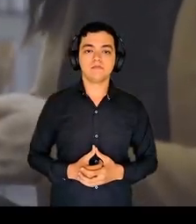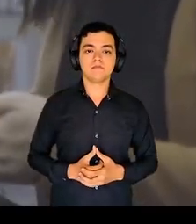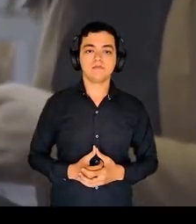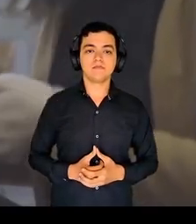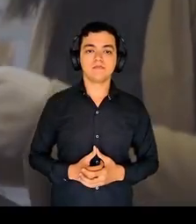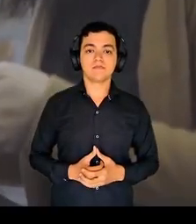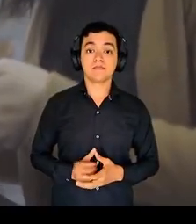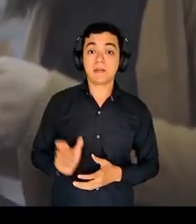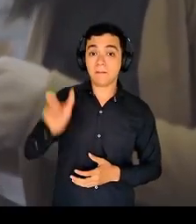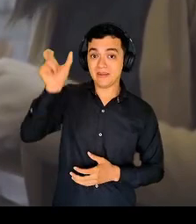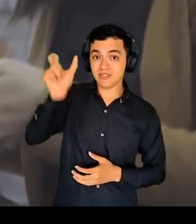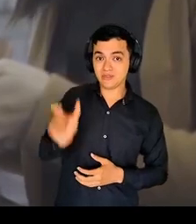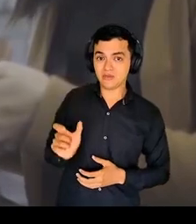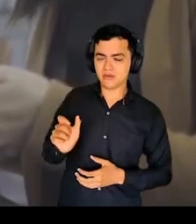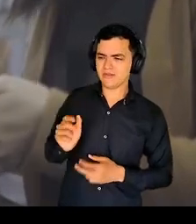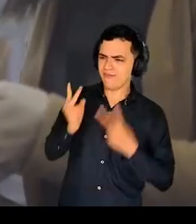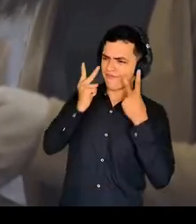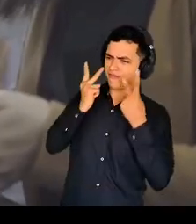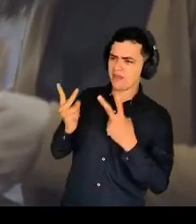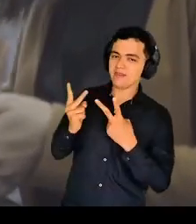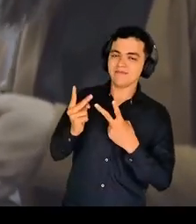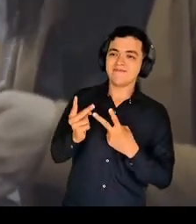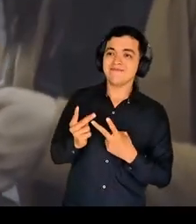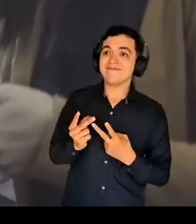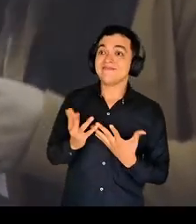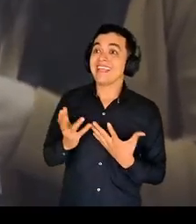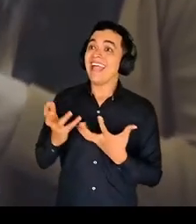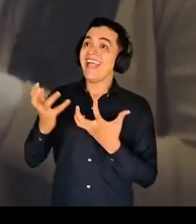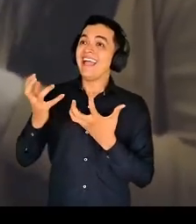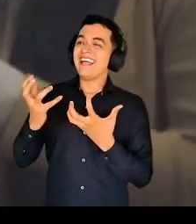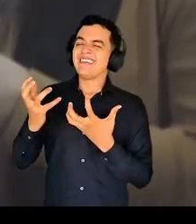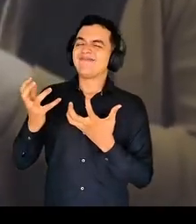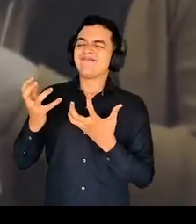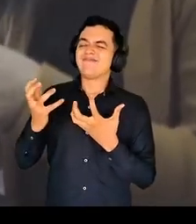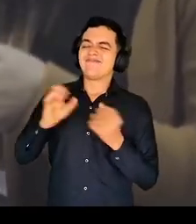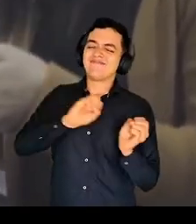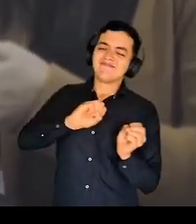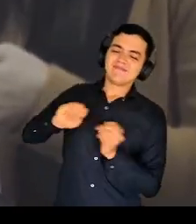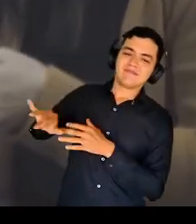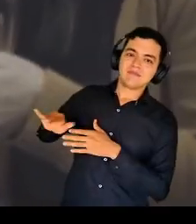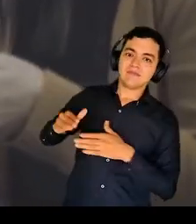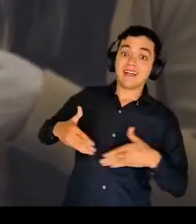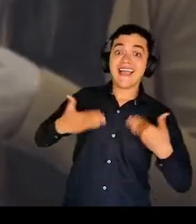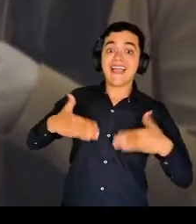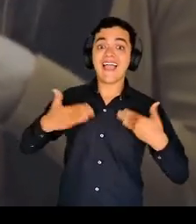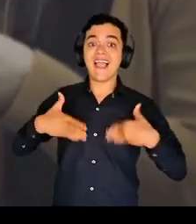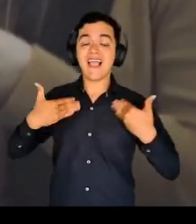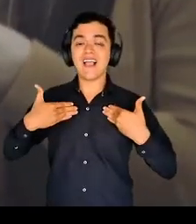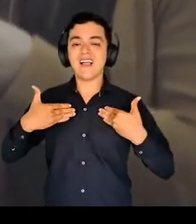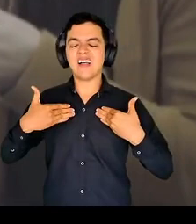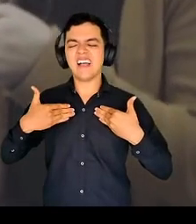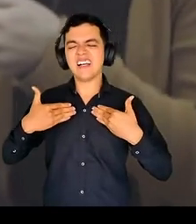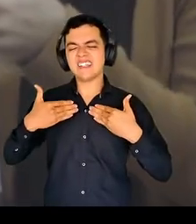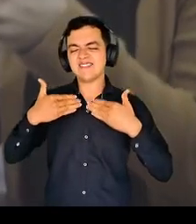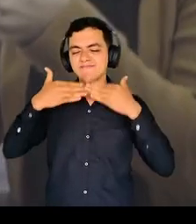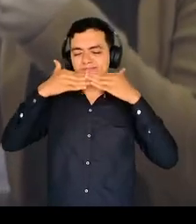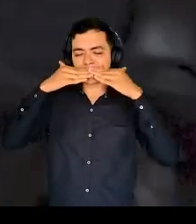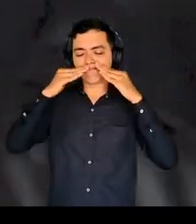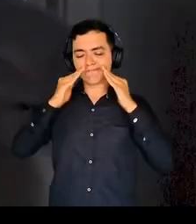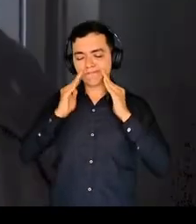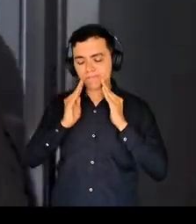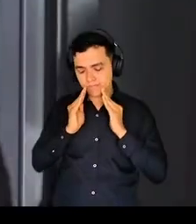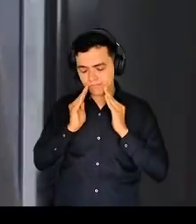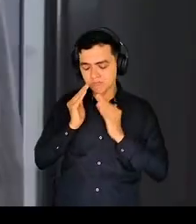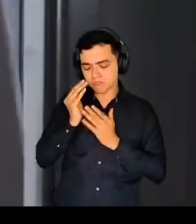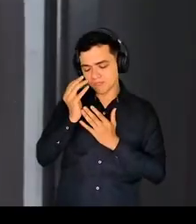Si una persona se ve llevada a la desesperanza, si su alegría se pierde, si vemos que actúa de manera automática, es una señal